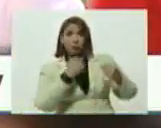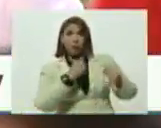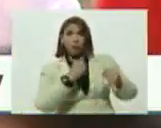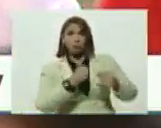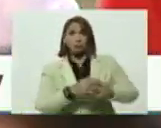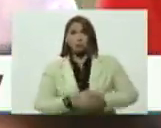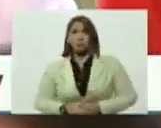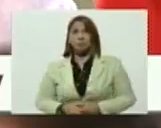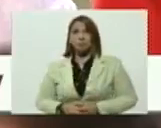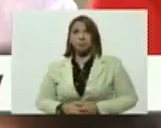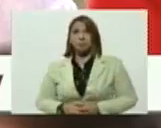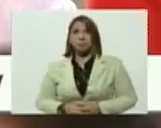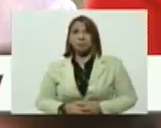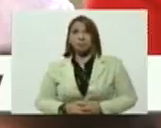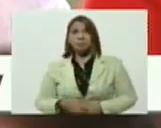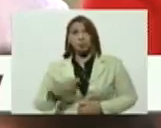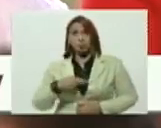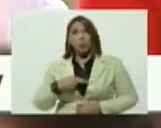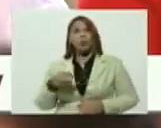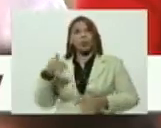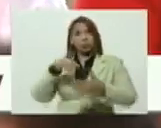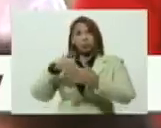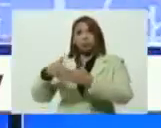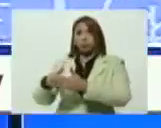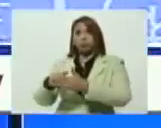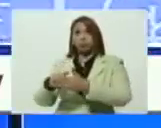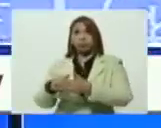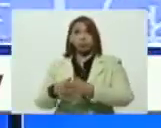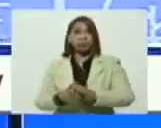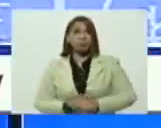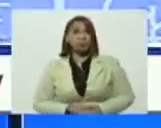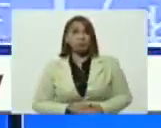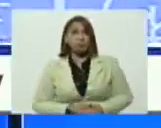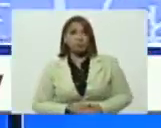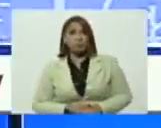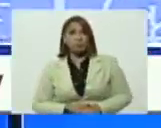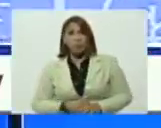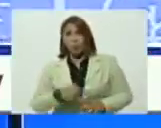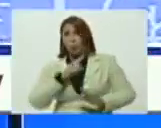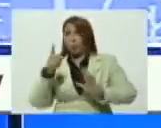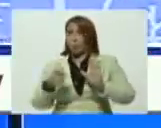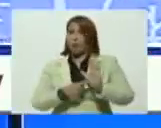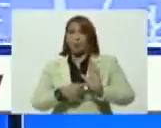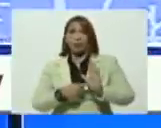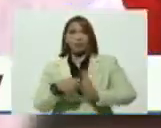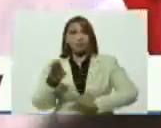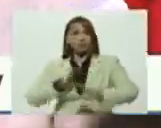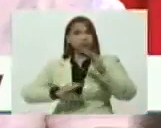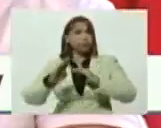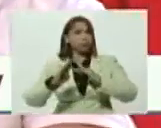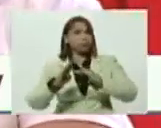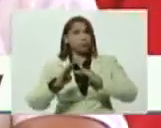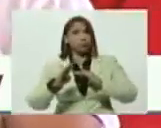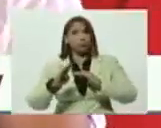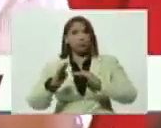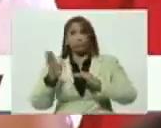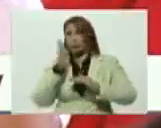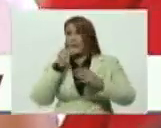practicando, presidente. Por eso hemos pasado las elecciones internas. Ajá. Un knockout completo, presidente. No cabe duda.